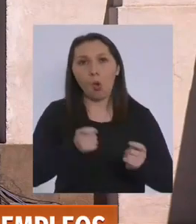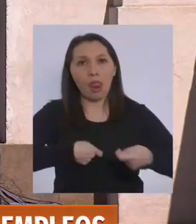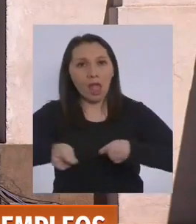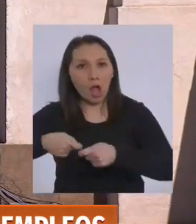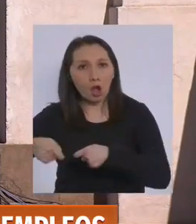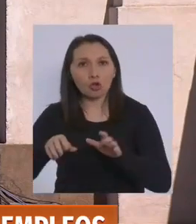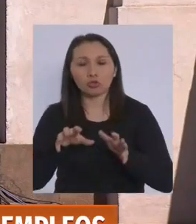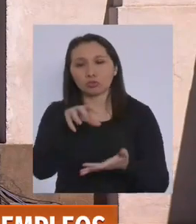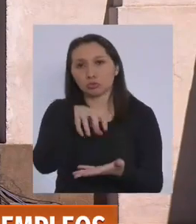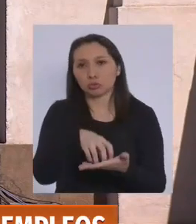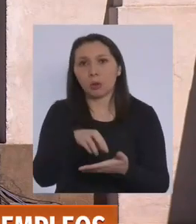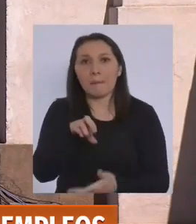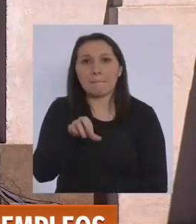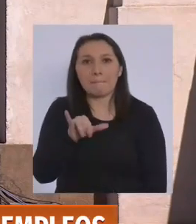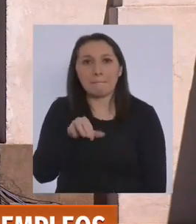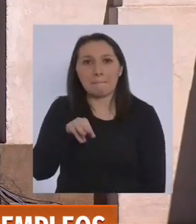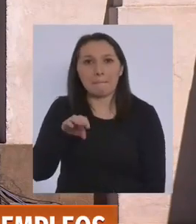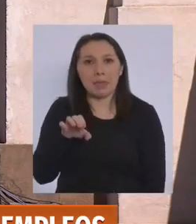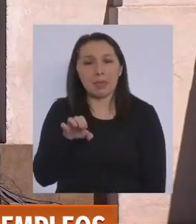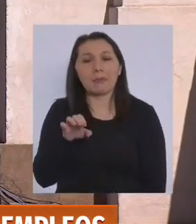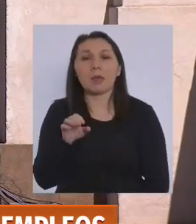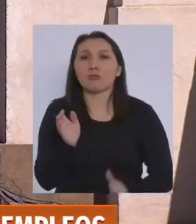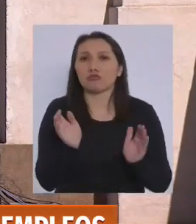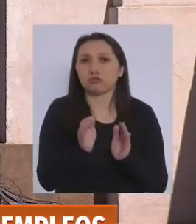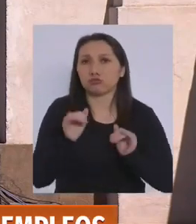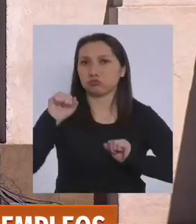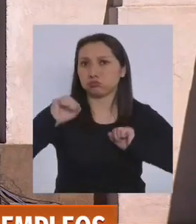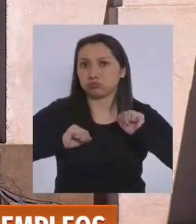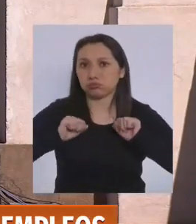comercio, una pyme, que